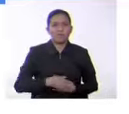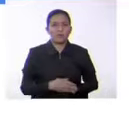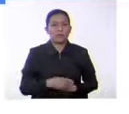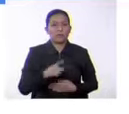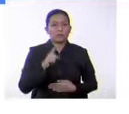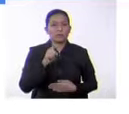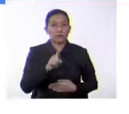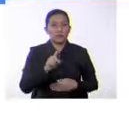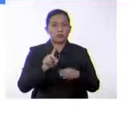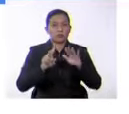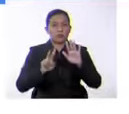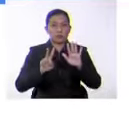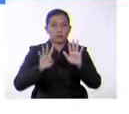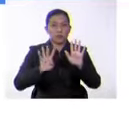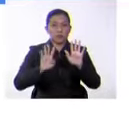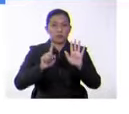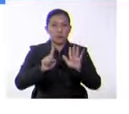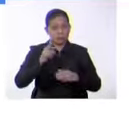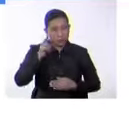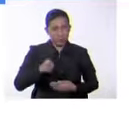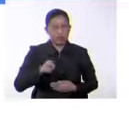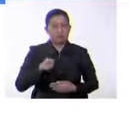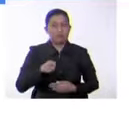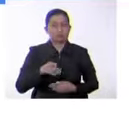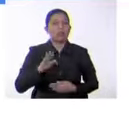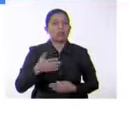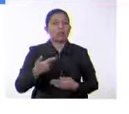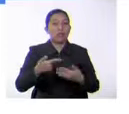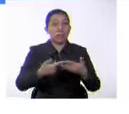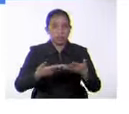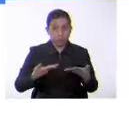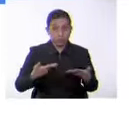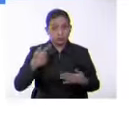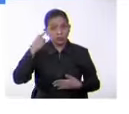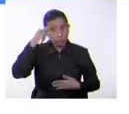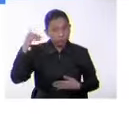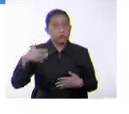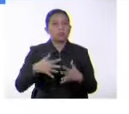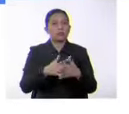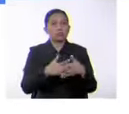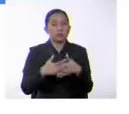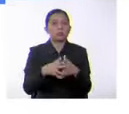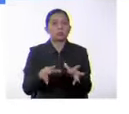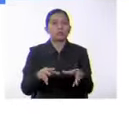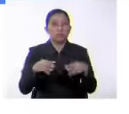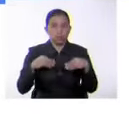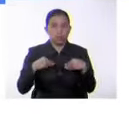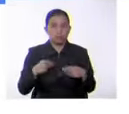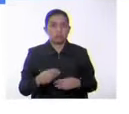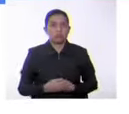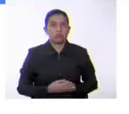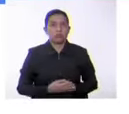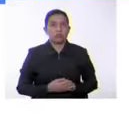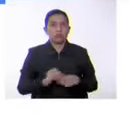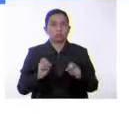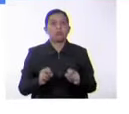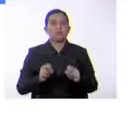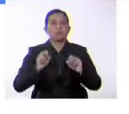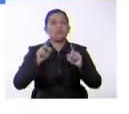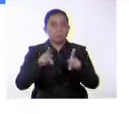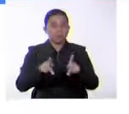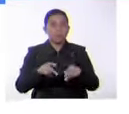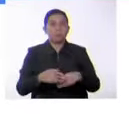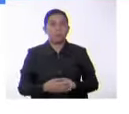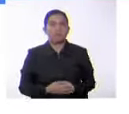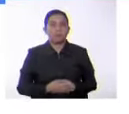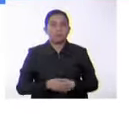1791, los derechos sociales y políticos son reconocidos en Estados Unidos y se da paso a la abolición de